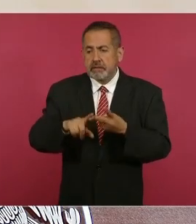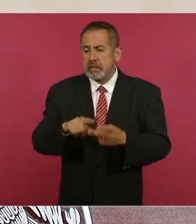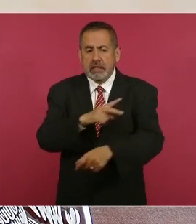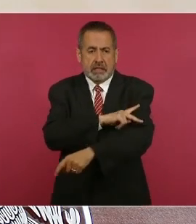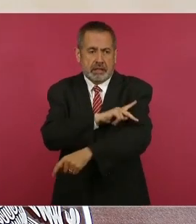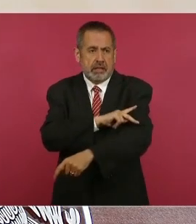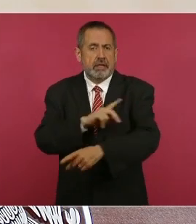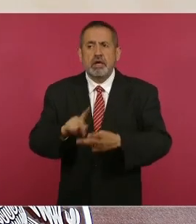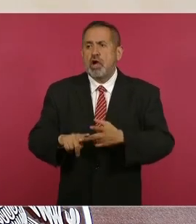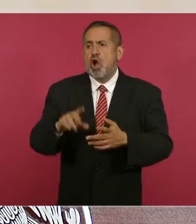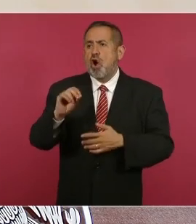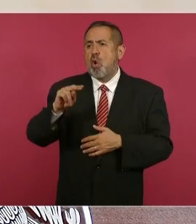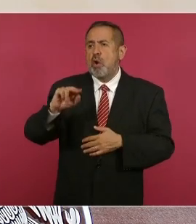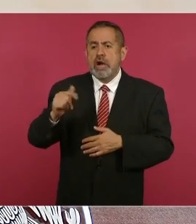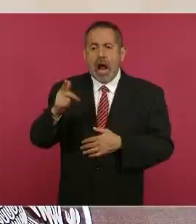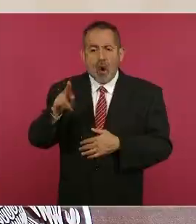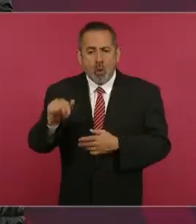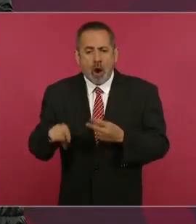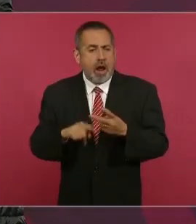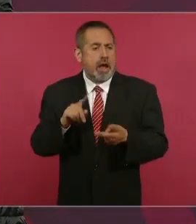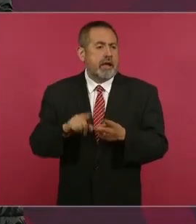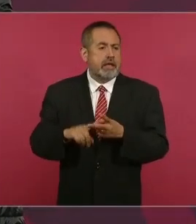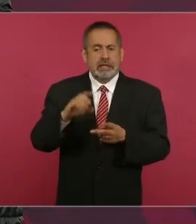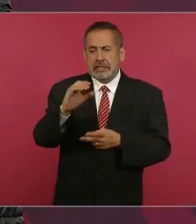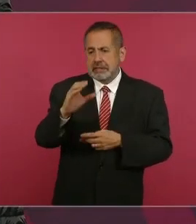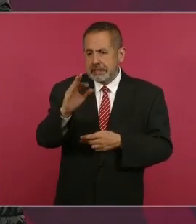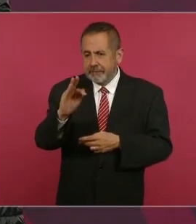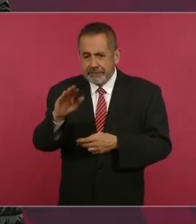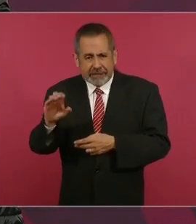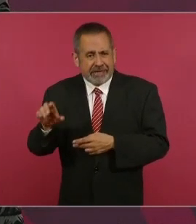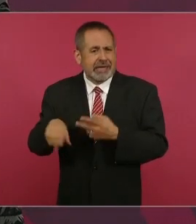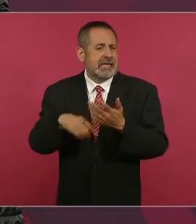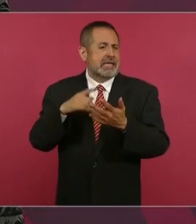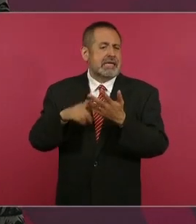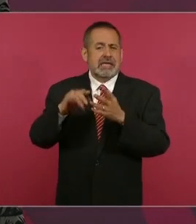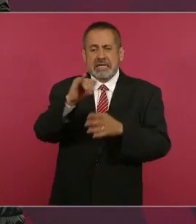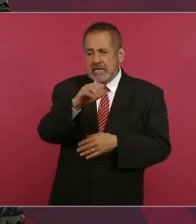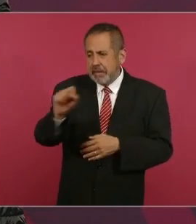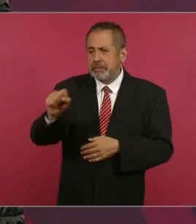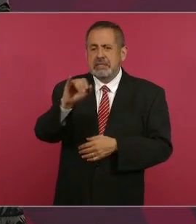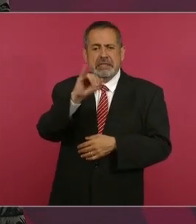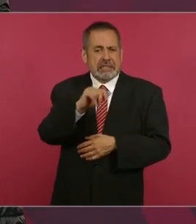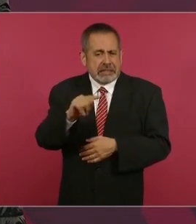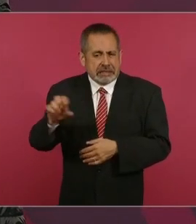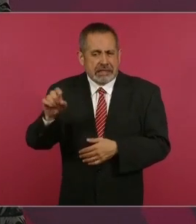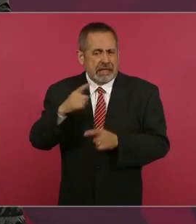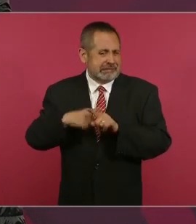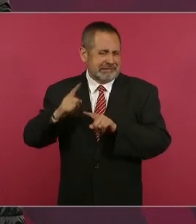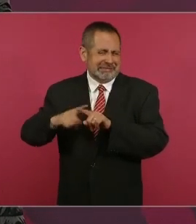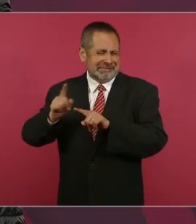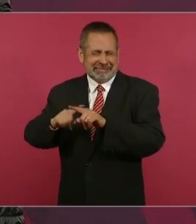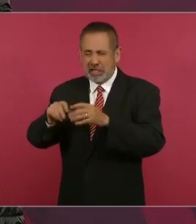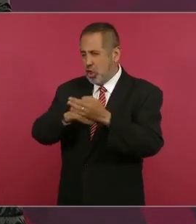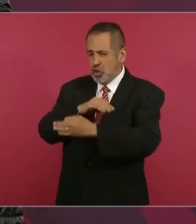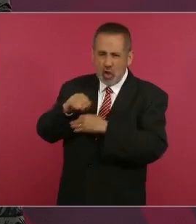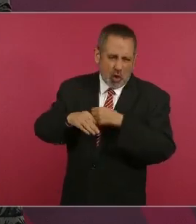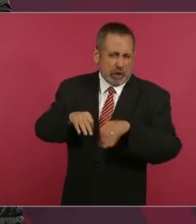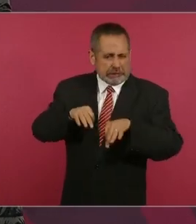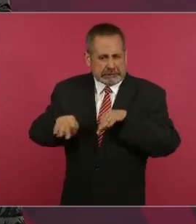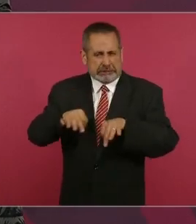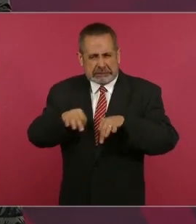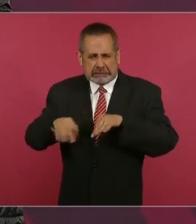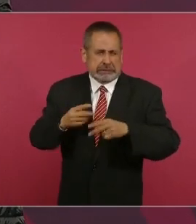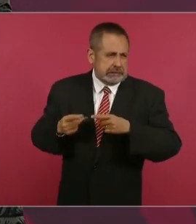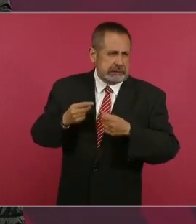Agua, a SICT, por supuesto, IMSS, ISSSTE, todos trabajando a marchas